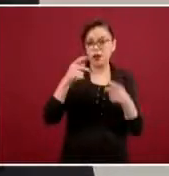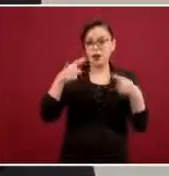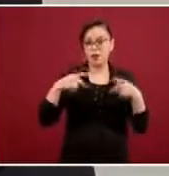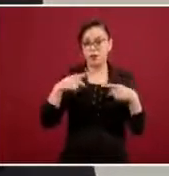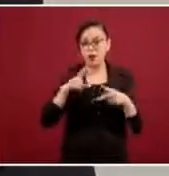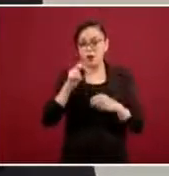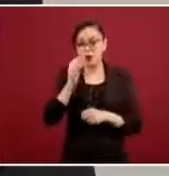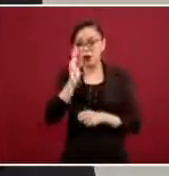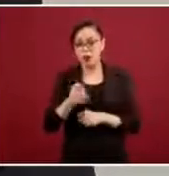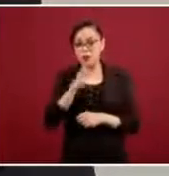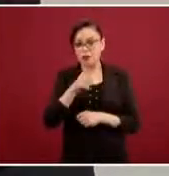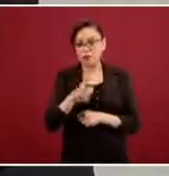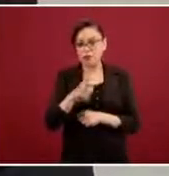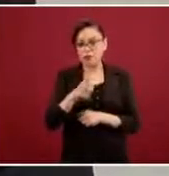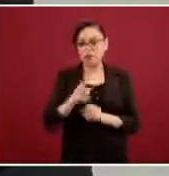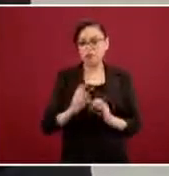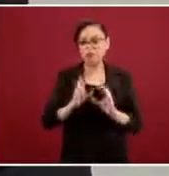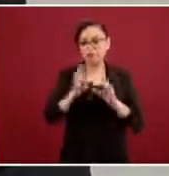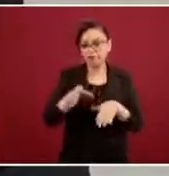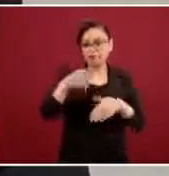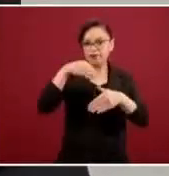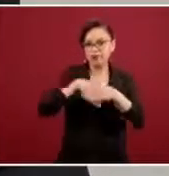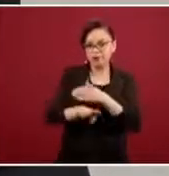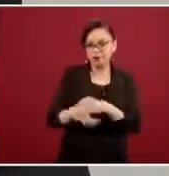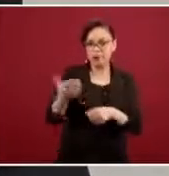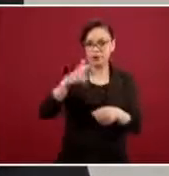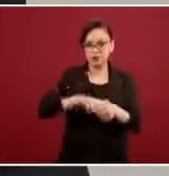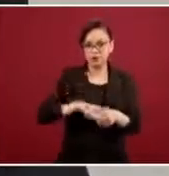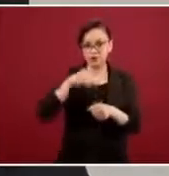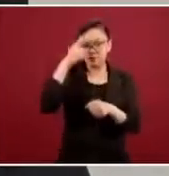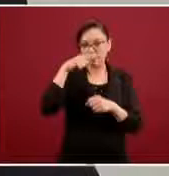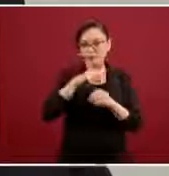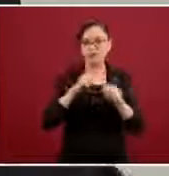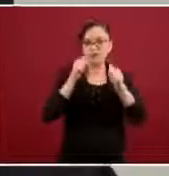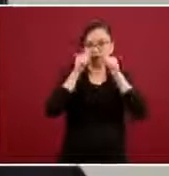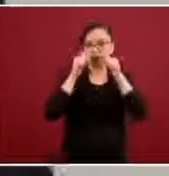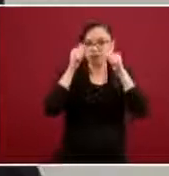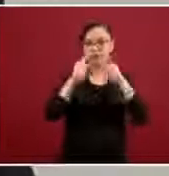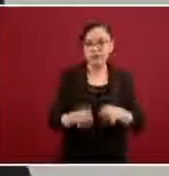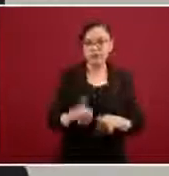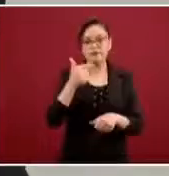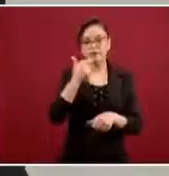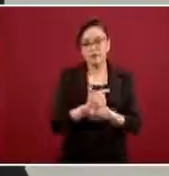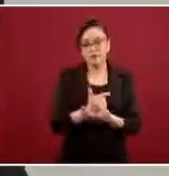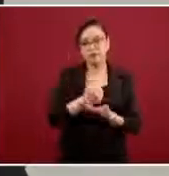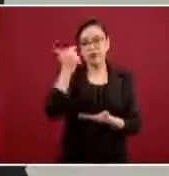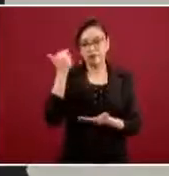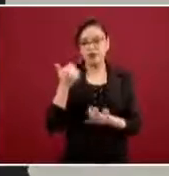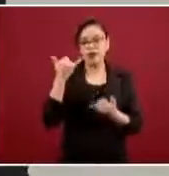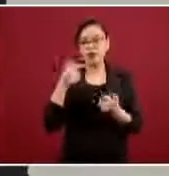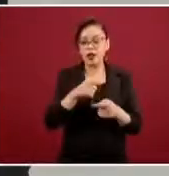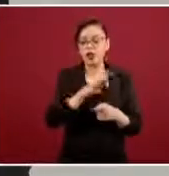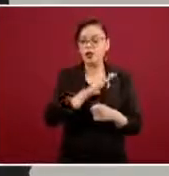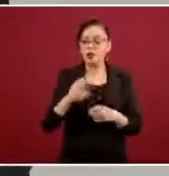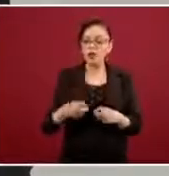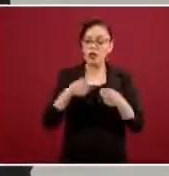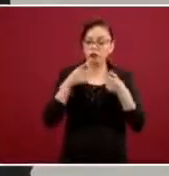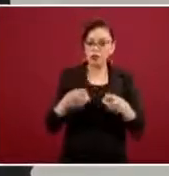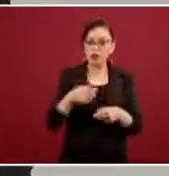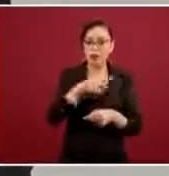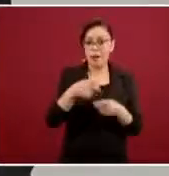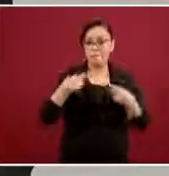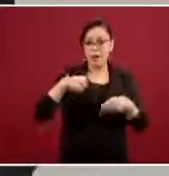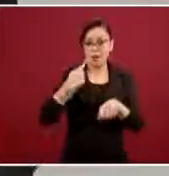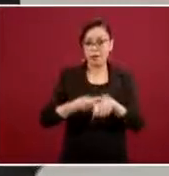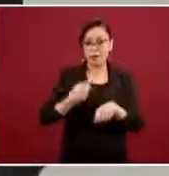a una unidad de cuidados intensivos. Y tres, asignará a cada paciente una prioridad de admisión, la